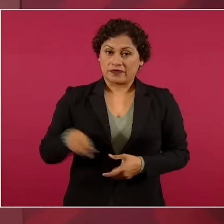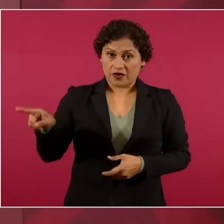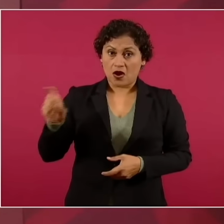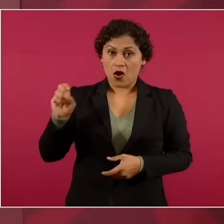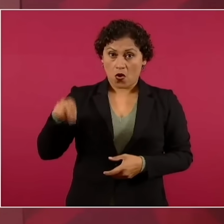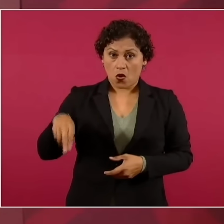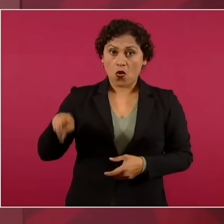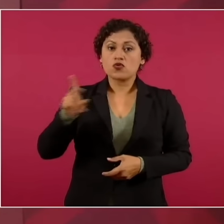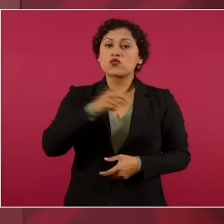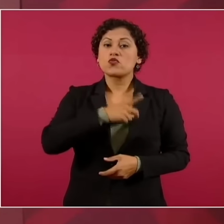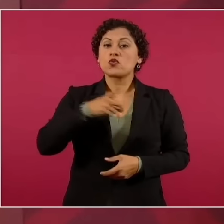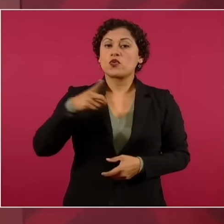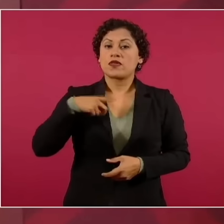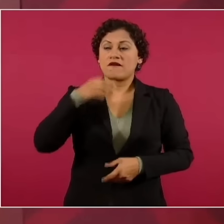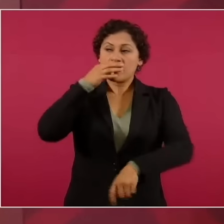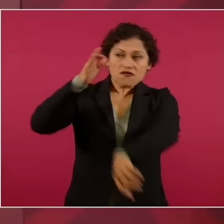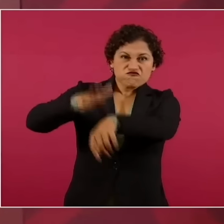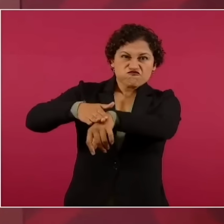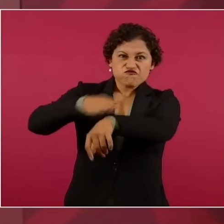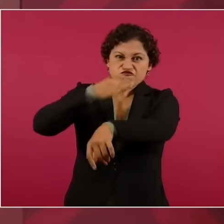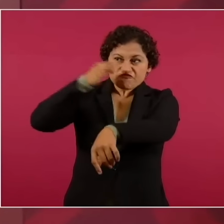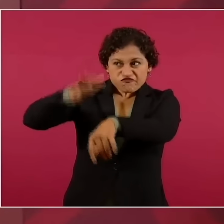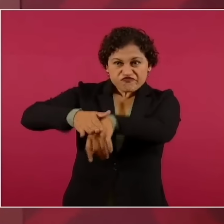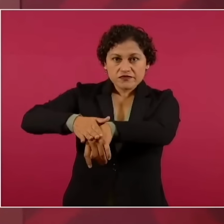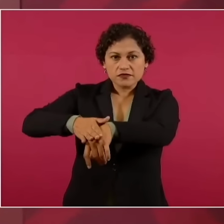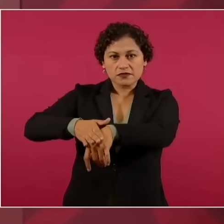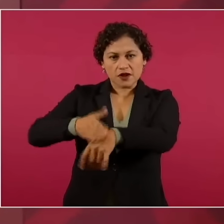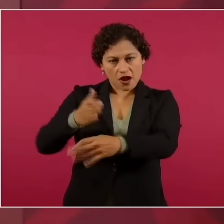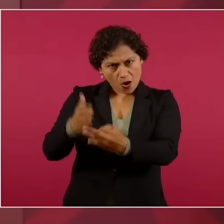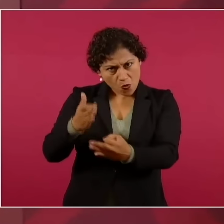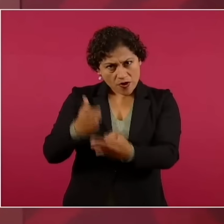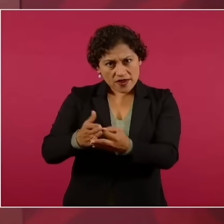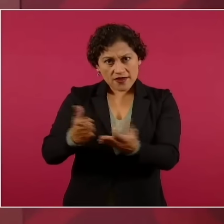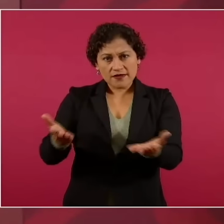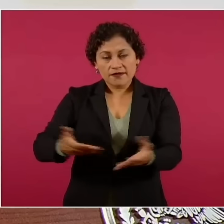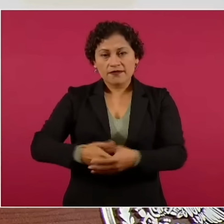protagónica en estos momentos,